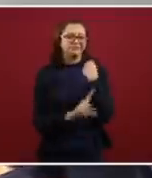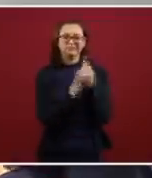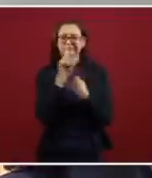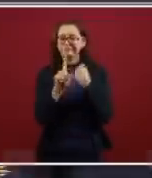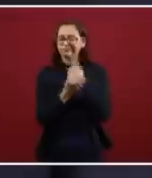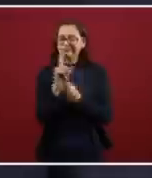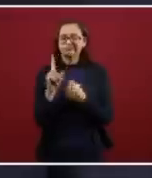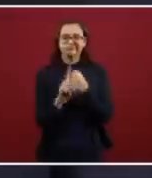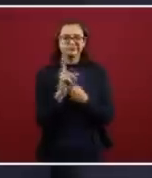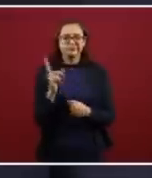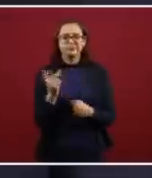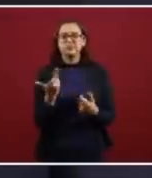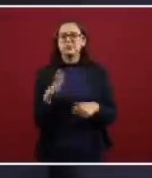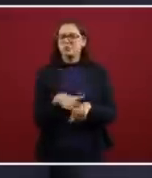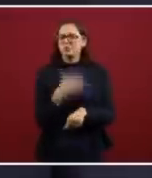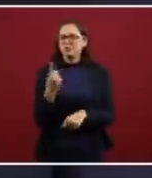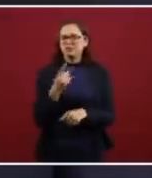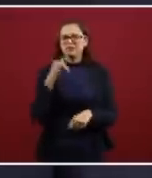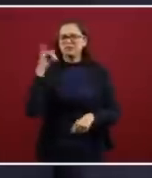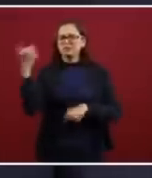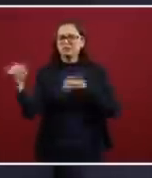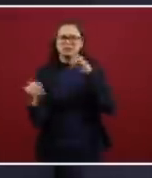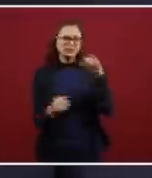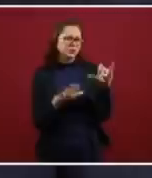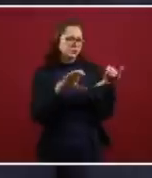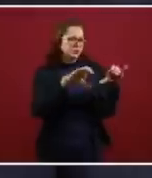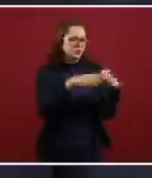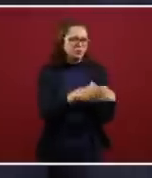poblacional, comunidades muy pequeñas.